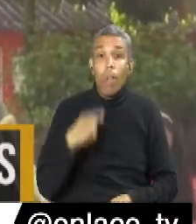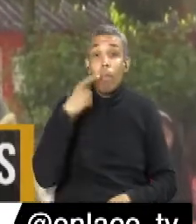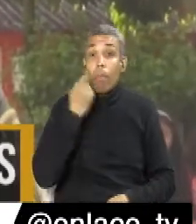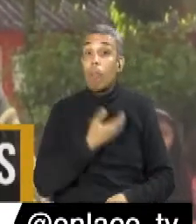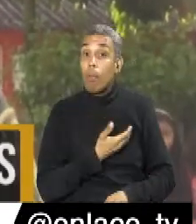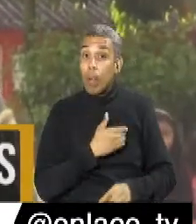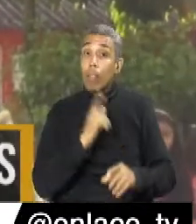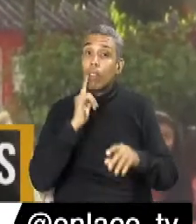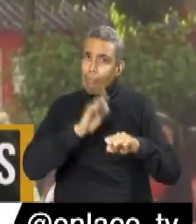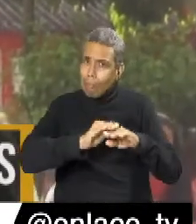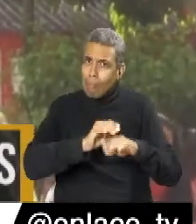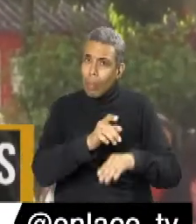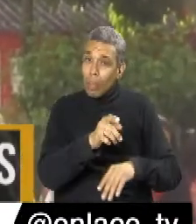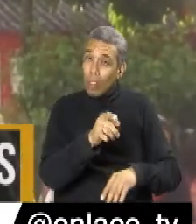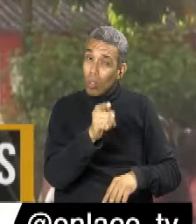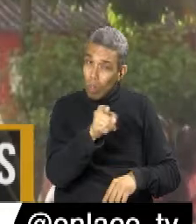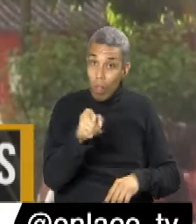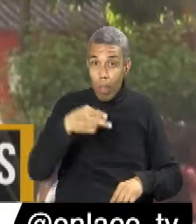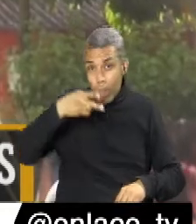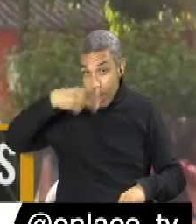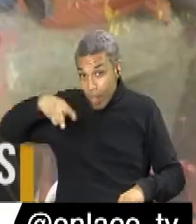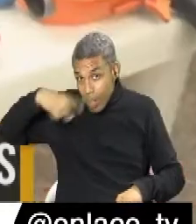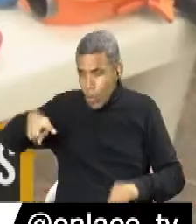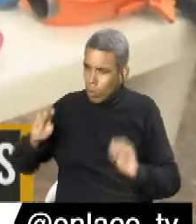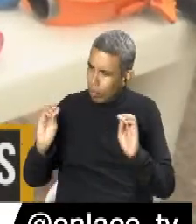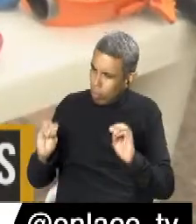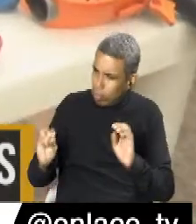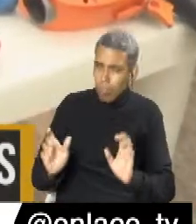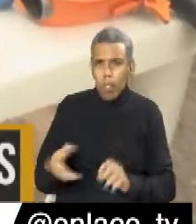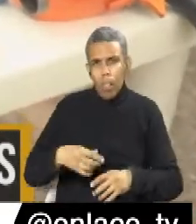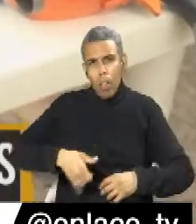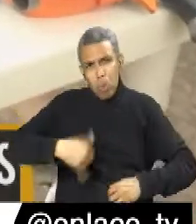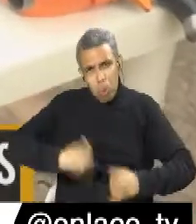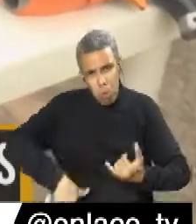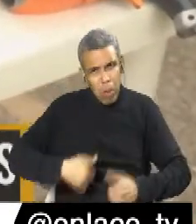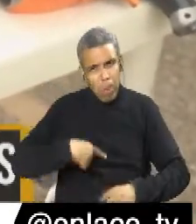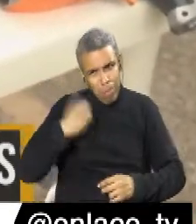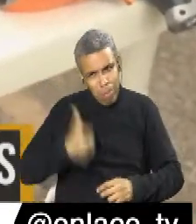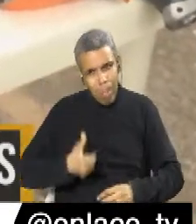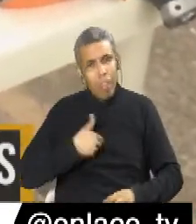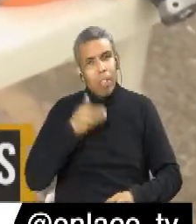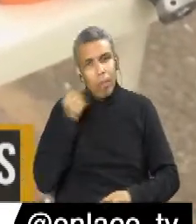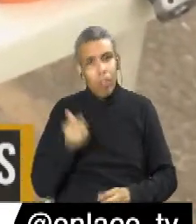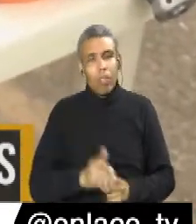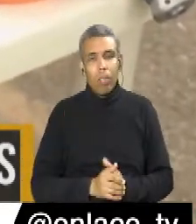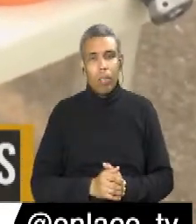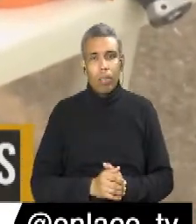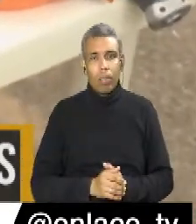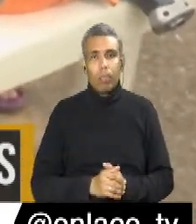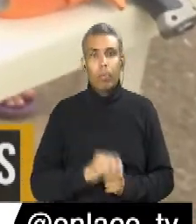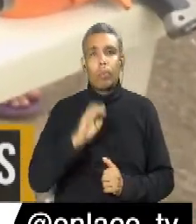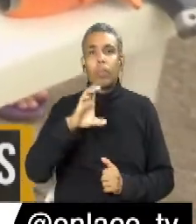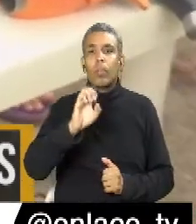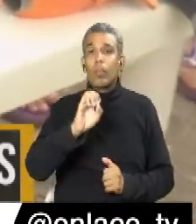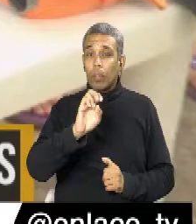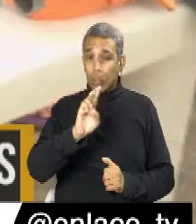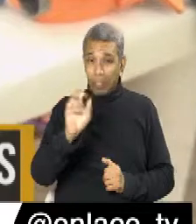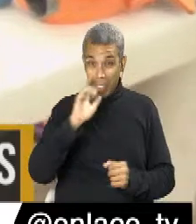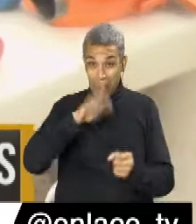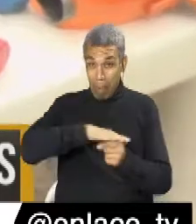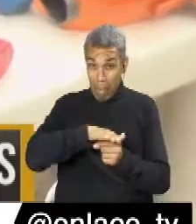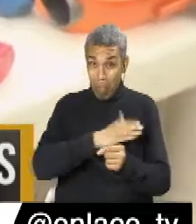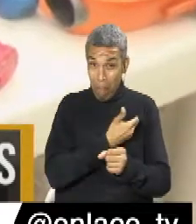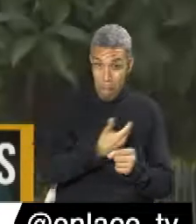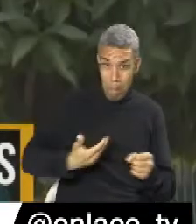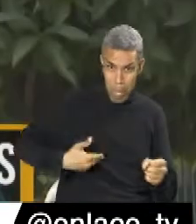sensibilizarlos a que utilicen otra clase de juegos. El presidente de la Junta de Acción Comunal de Los Corales destacó la labor cumplida en beneficio de la comunidad en